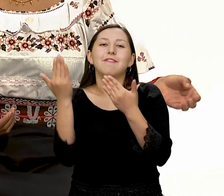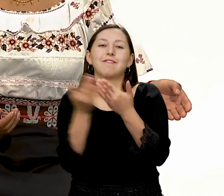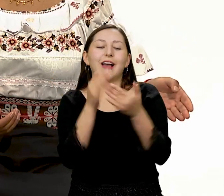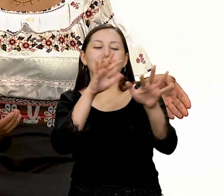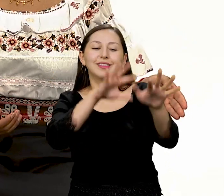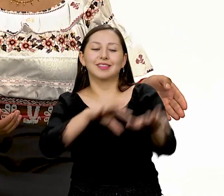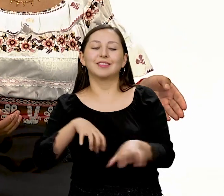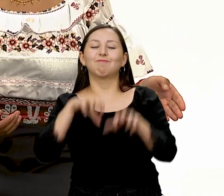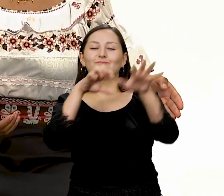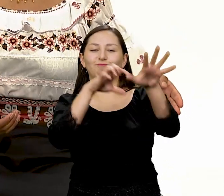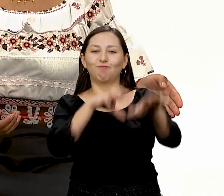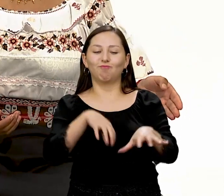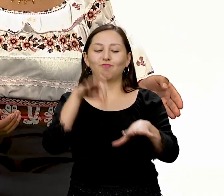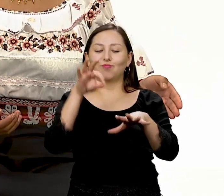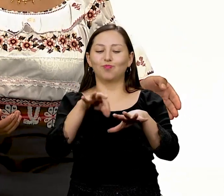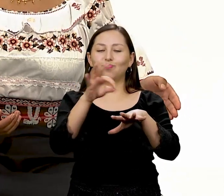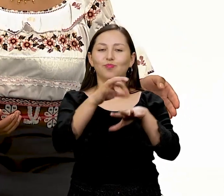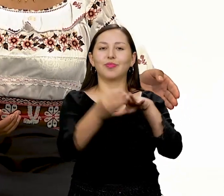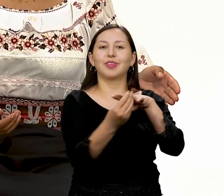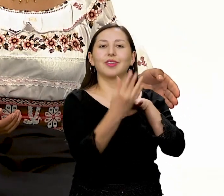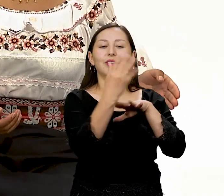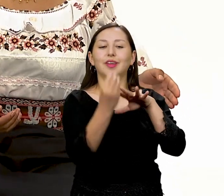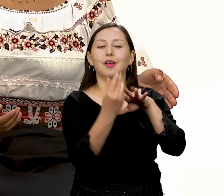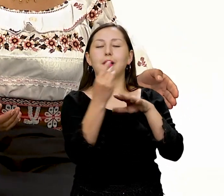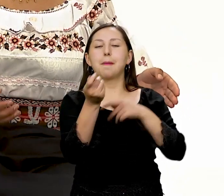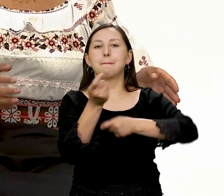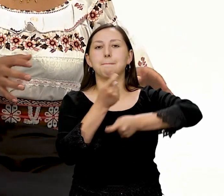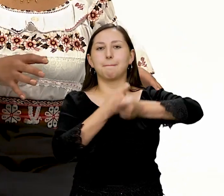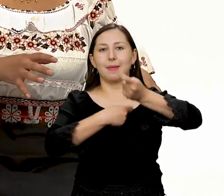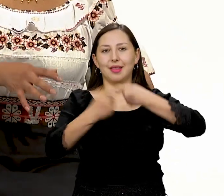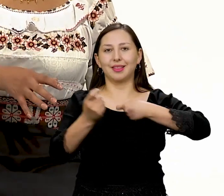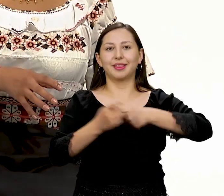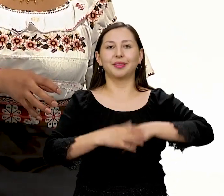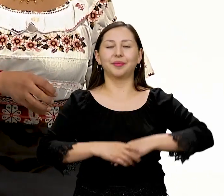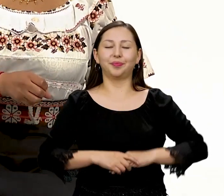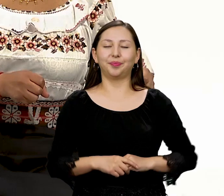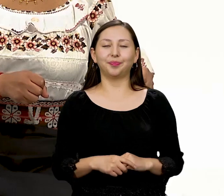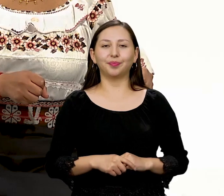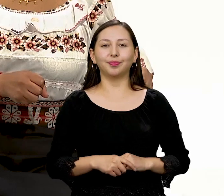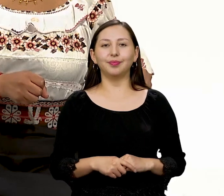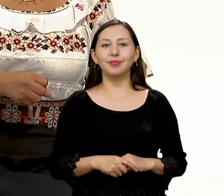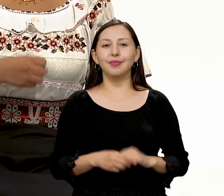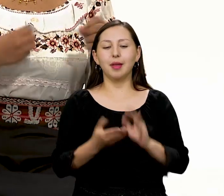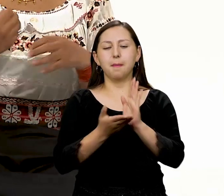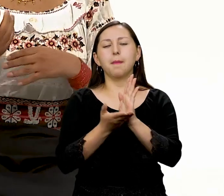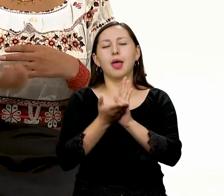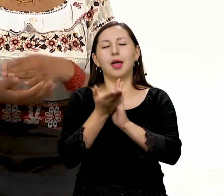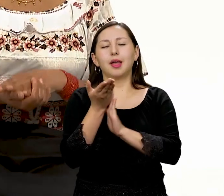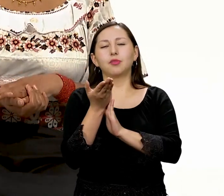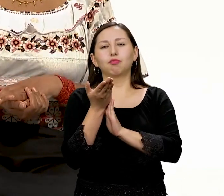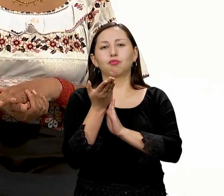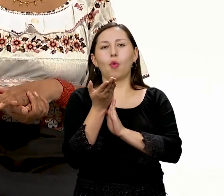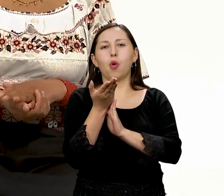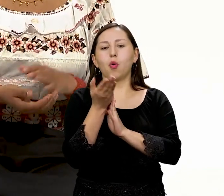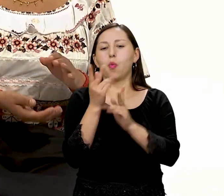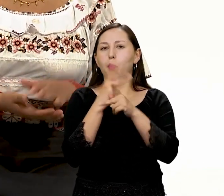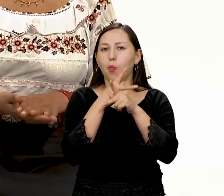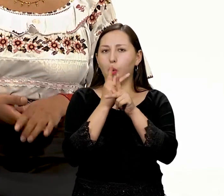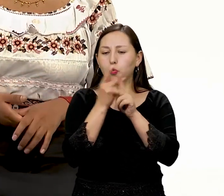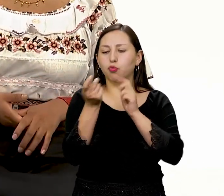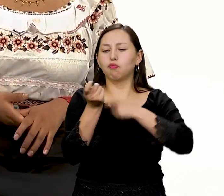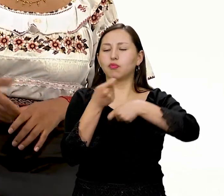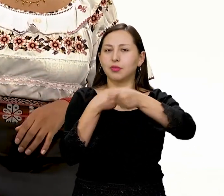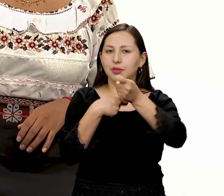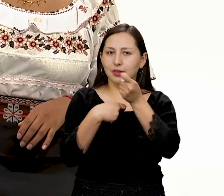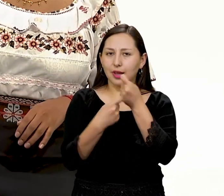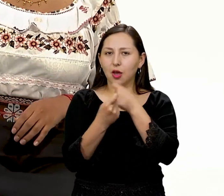les facilitaría justamente el reducir sus costos de producción e incrementar su producción sin la